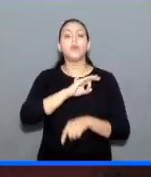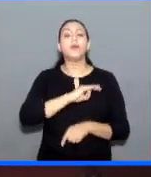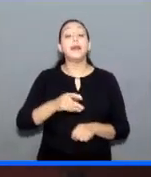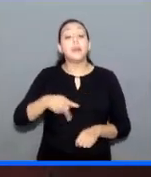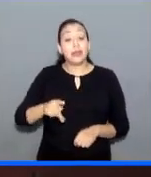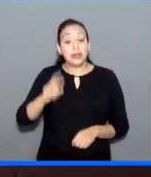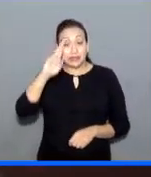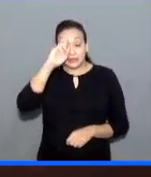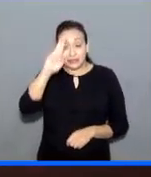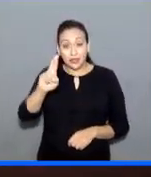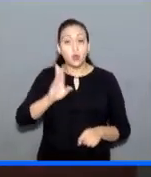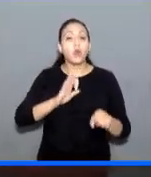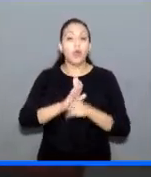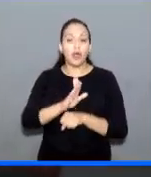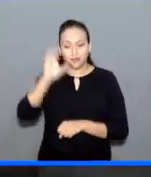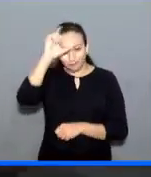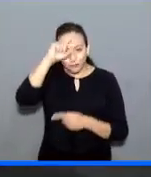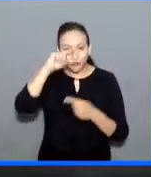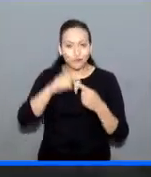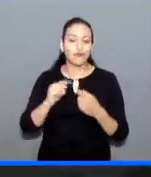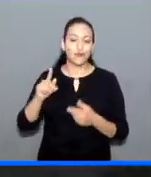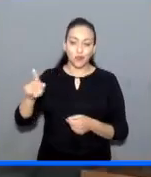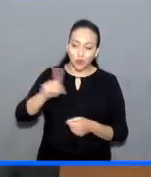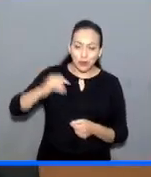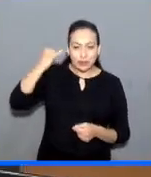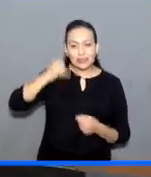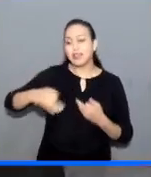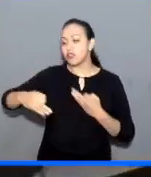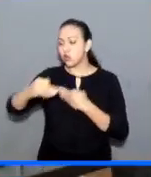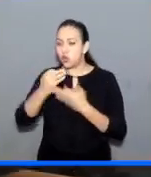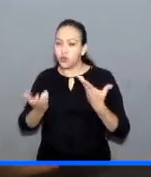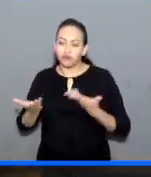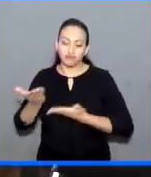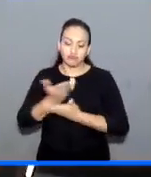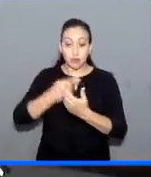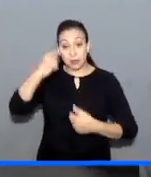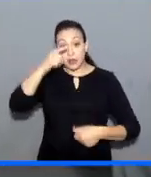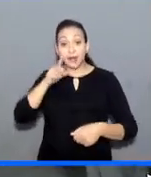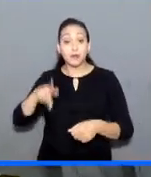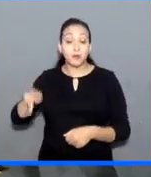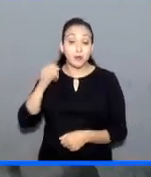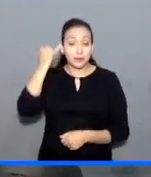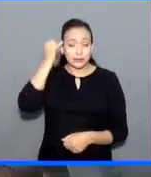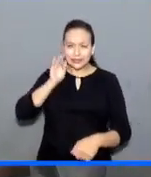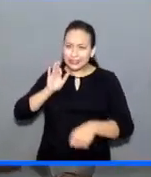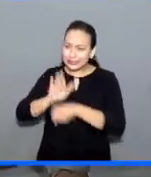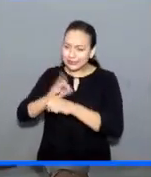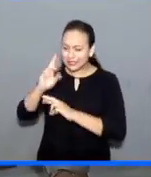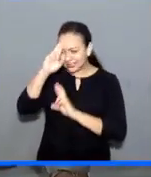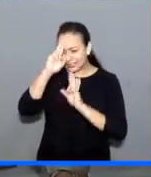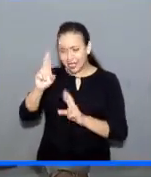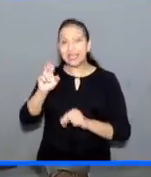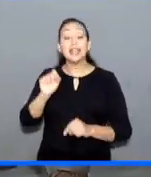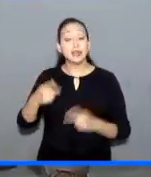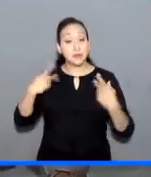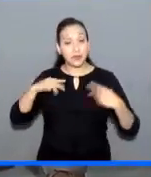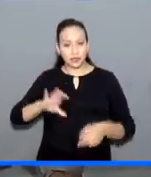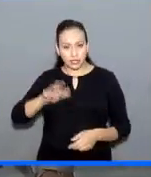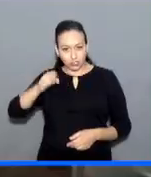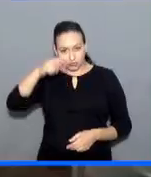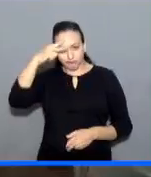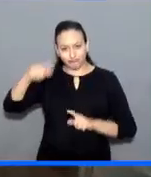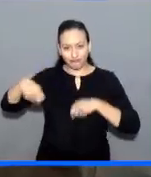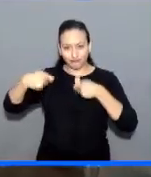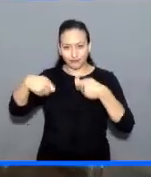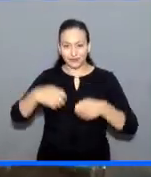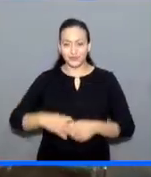de fortalecer las garantías que protegen los derechos de los pueblos indígenas y afromexicanos, apuntó. También